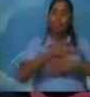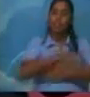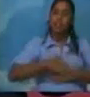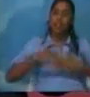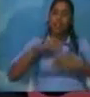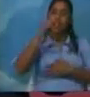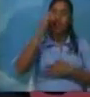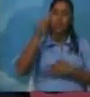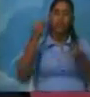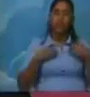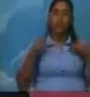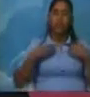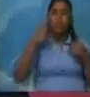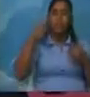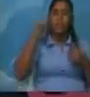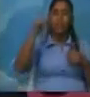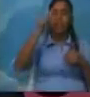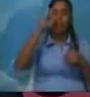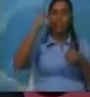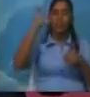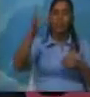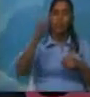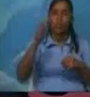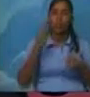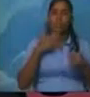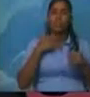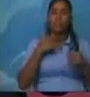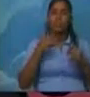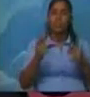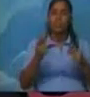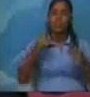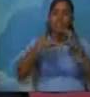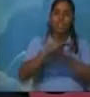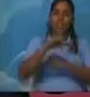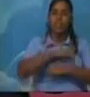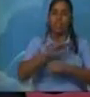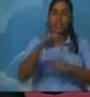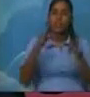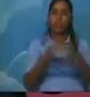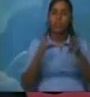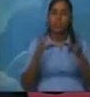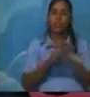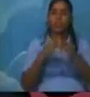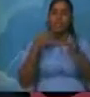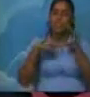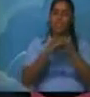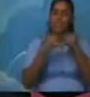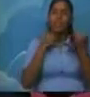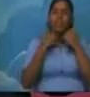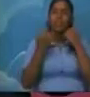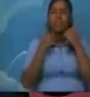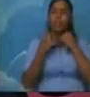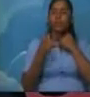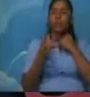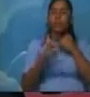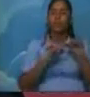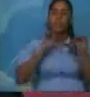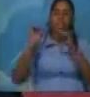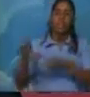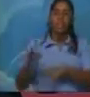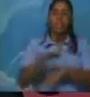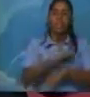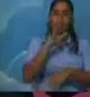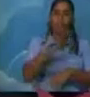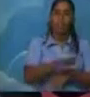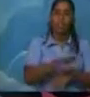tú vivas para Dios la miseria se irá de tu casa se Irán las enfermedades dejarás de